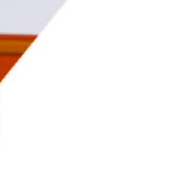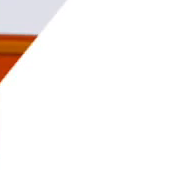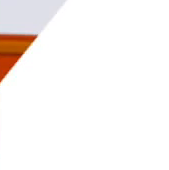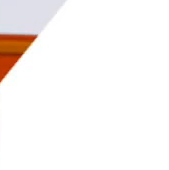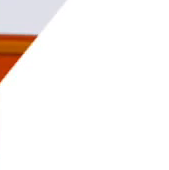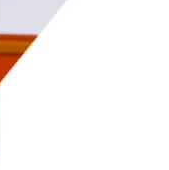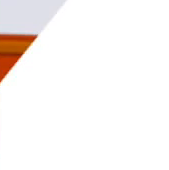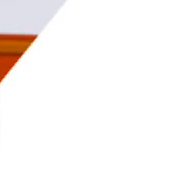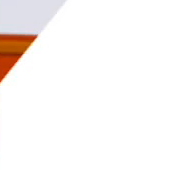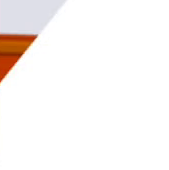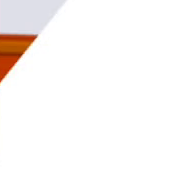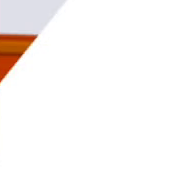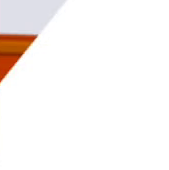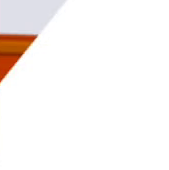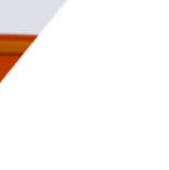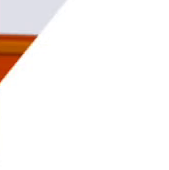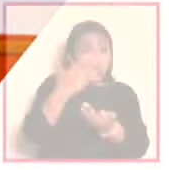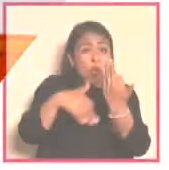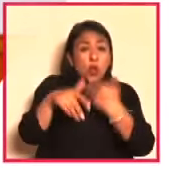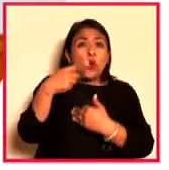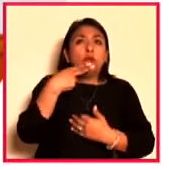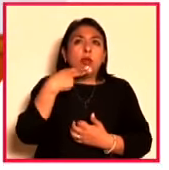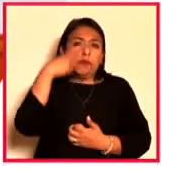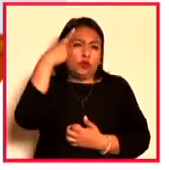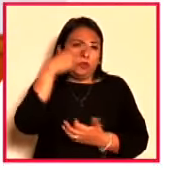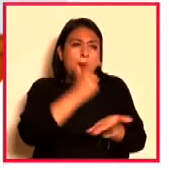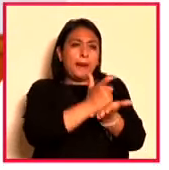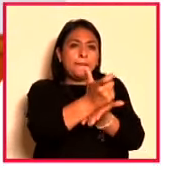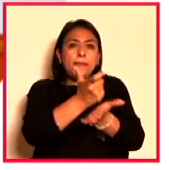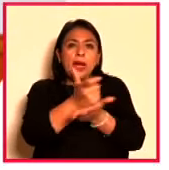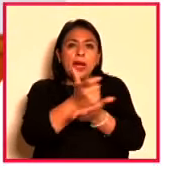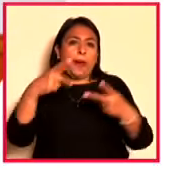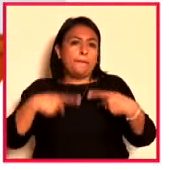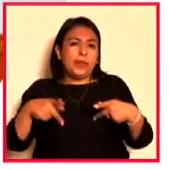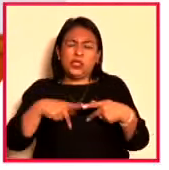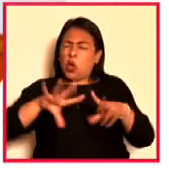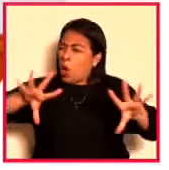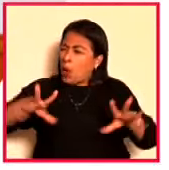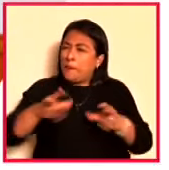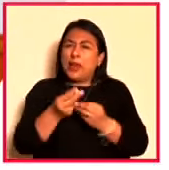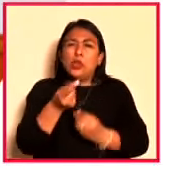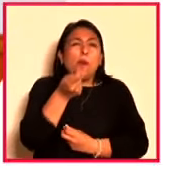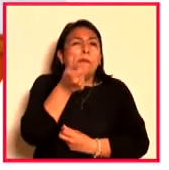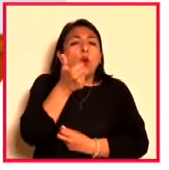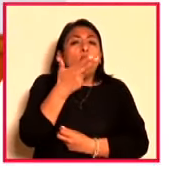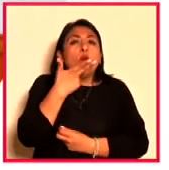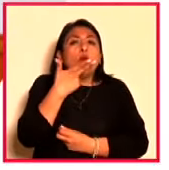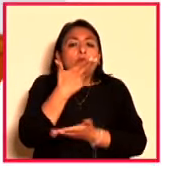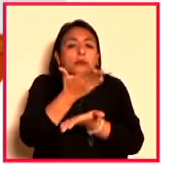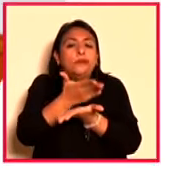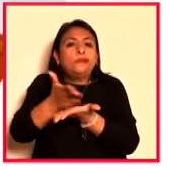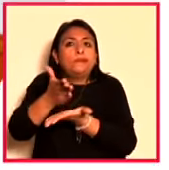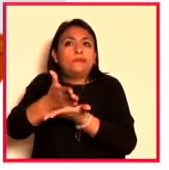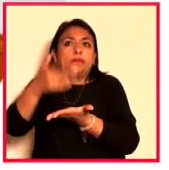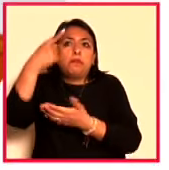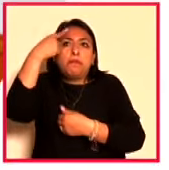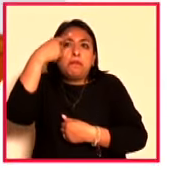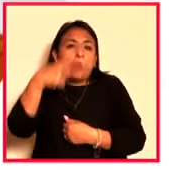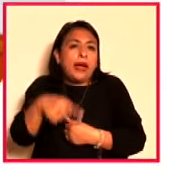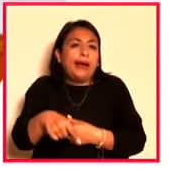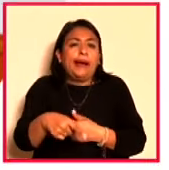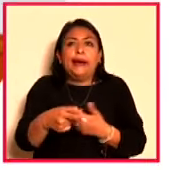el recurso, lo ocupamos exclusivamente para honorarios, todo, absolutamente todo, muy poco destinamos a cuestiones